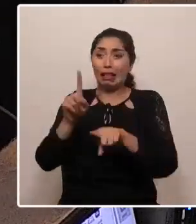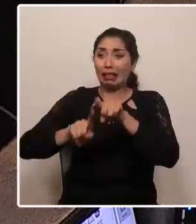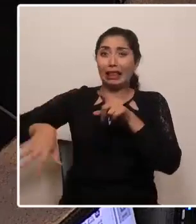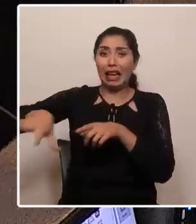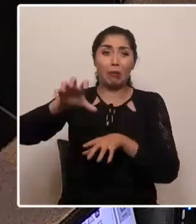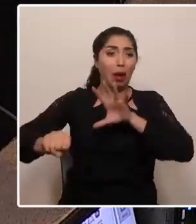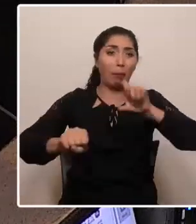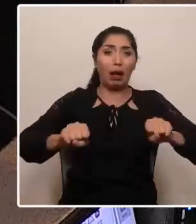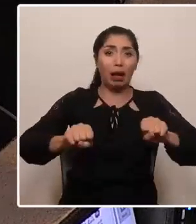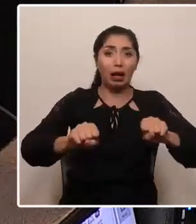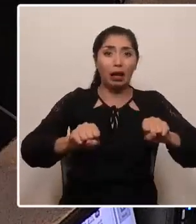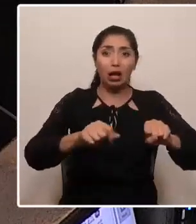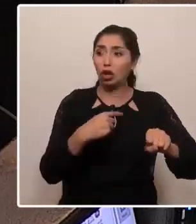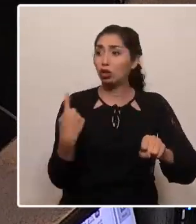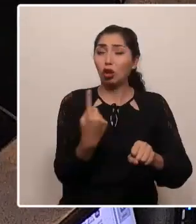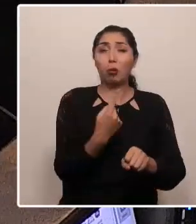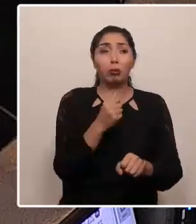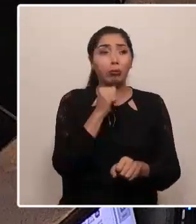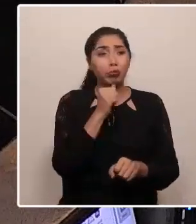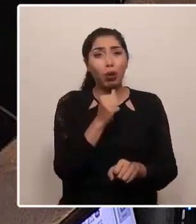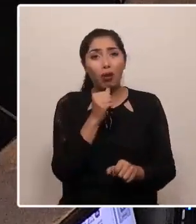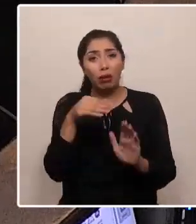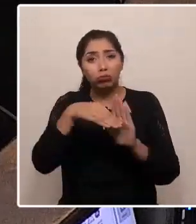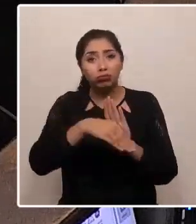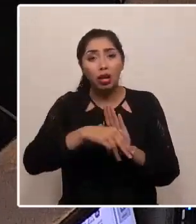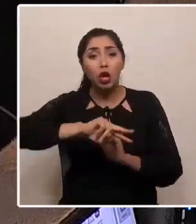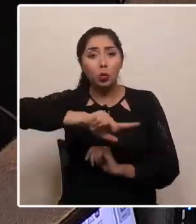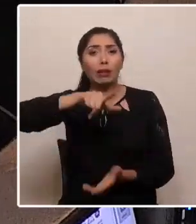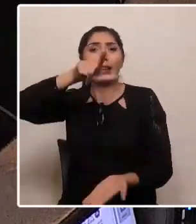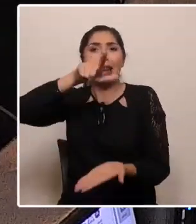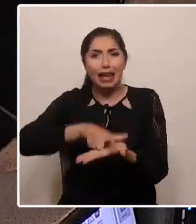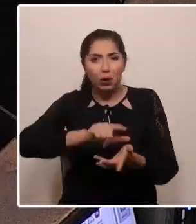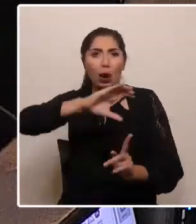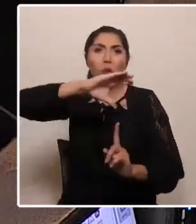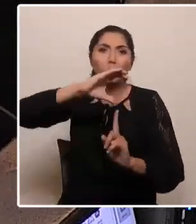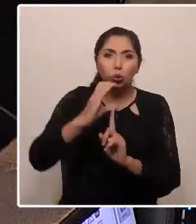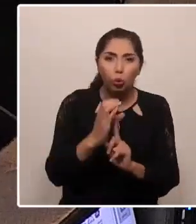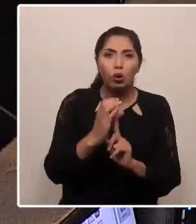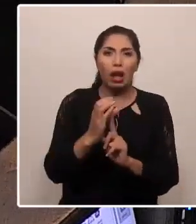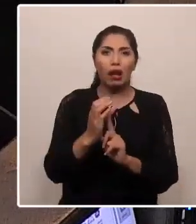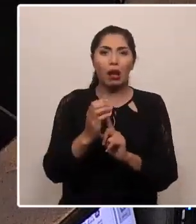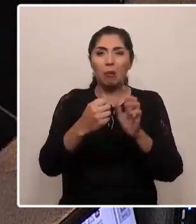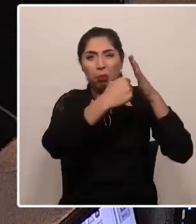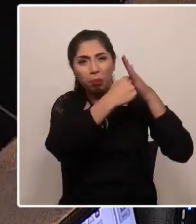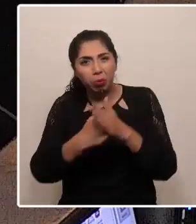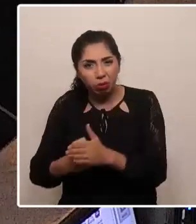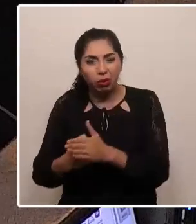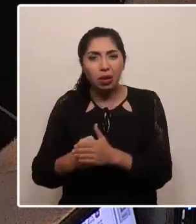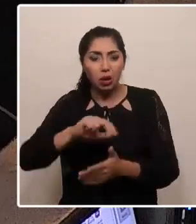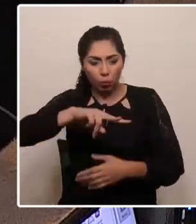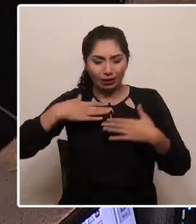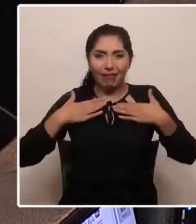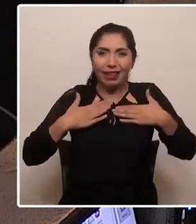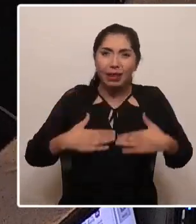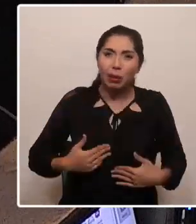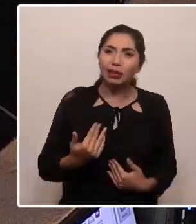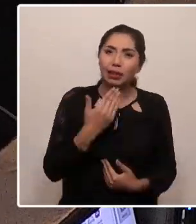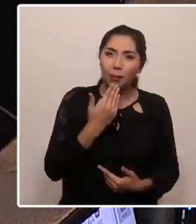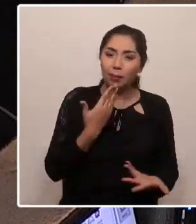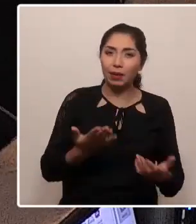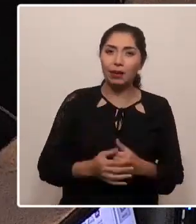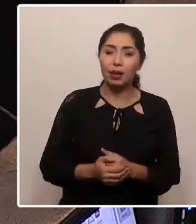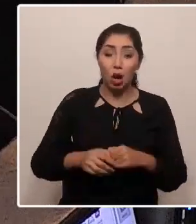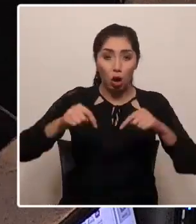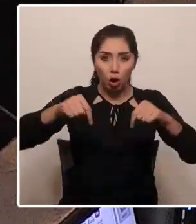empobrecieron, nos despojaron de nuestra lengua, de nuestra cultura y de nuestras vestimentas. Por eso hoy día celebro